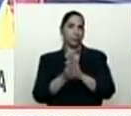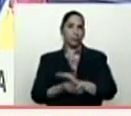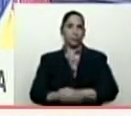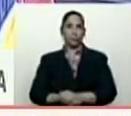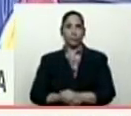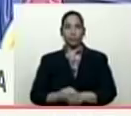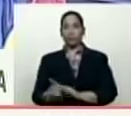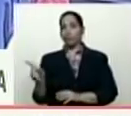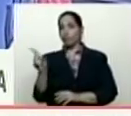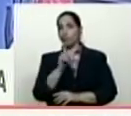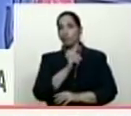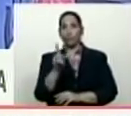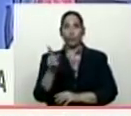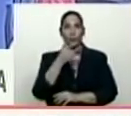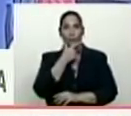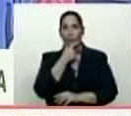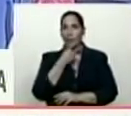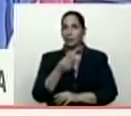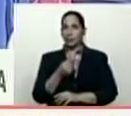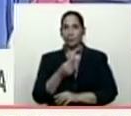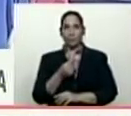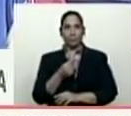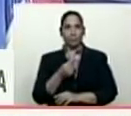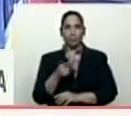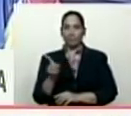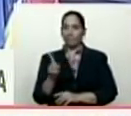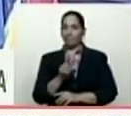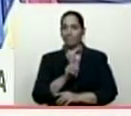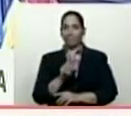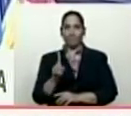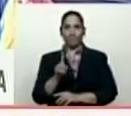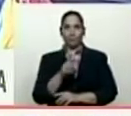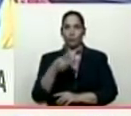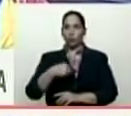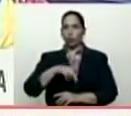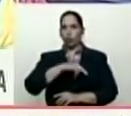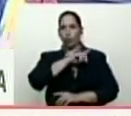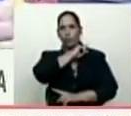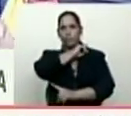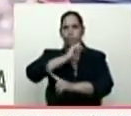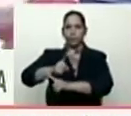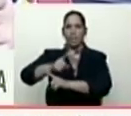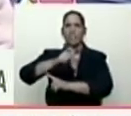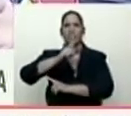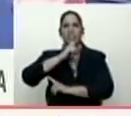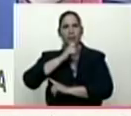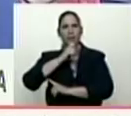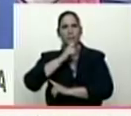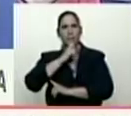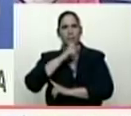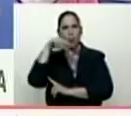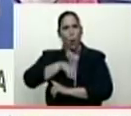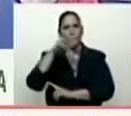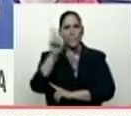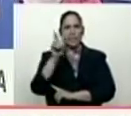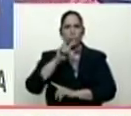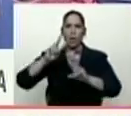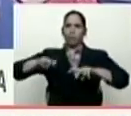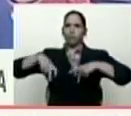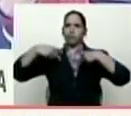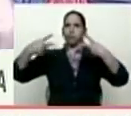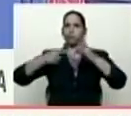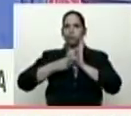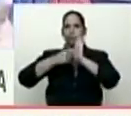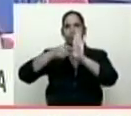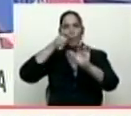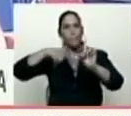se la vamos a poner fácil. No, estamos obligados a ponerla difícil, porque hoy Venezuela es la vanguardia de los